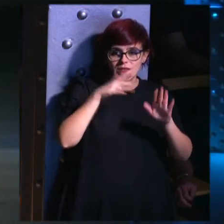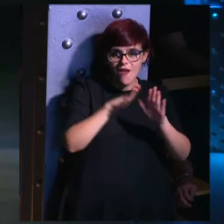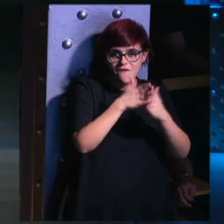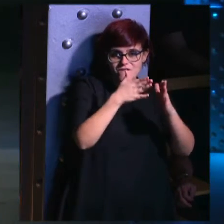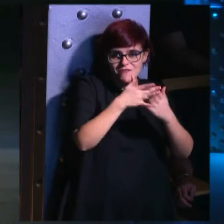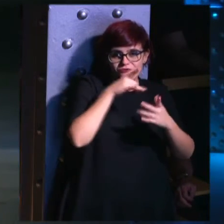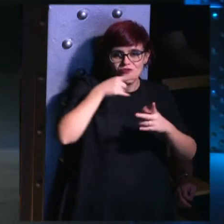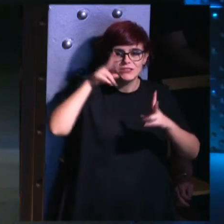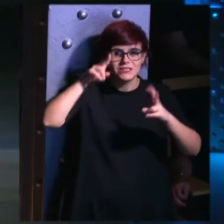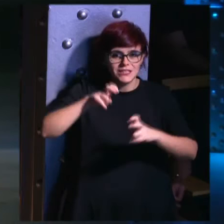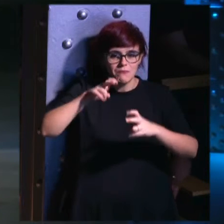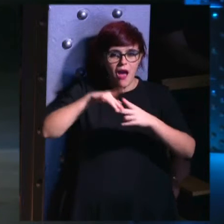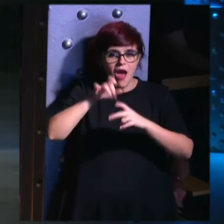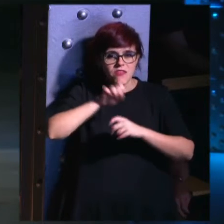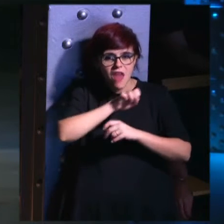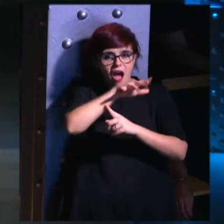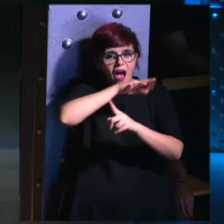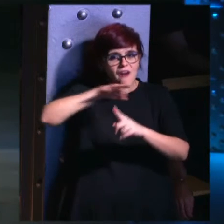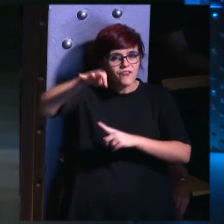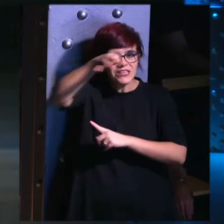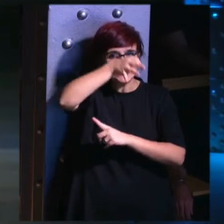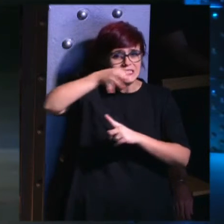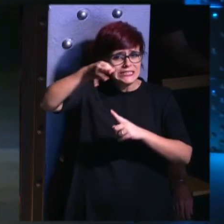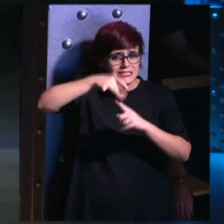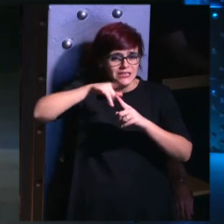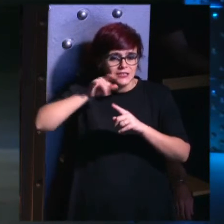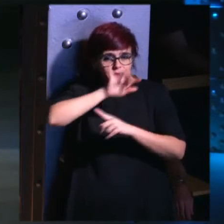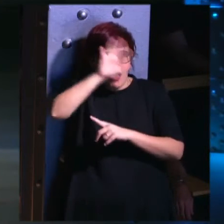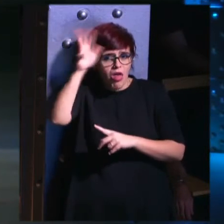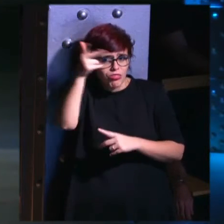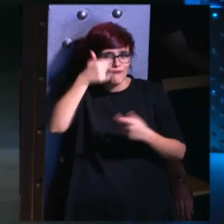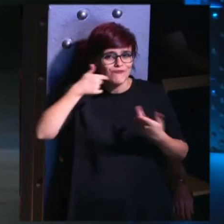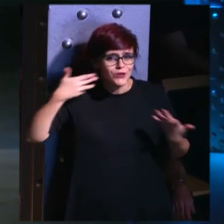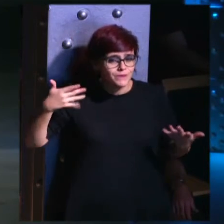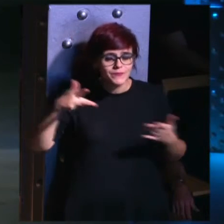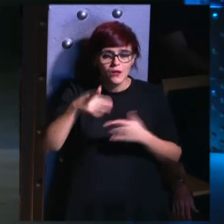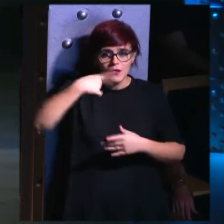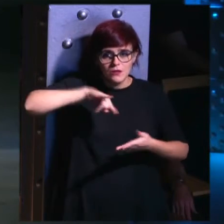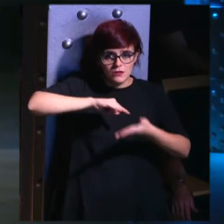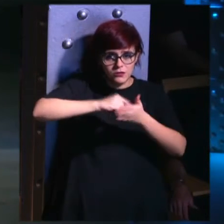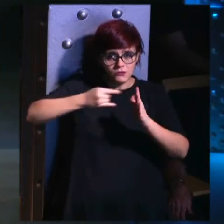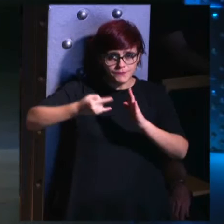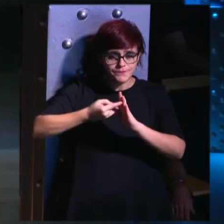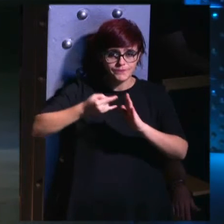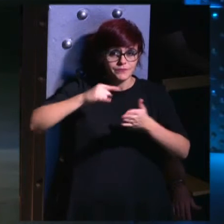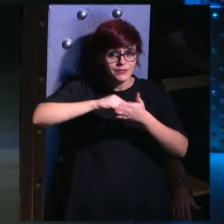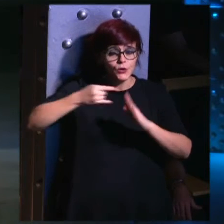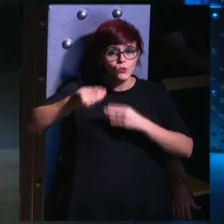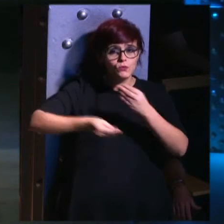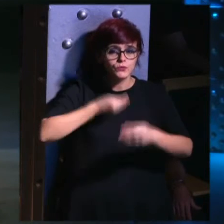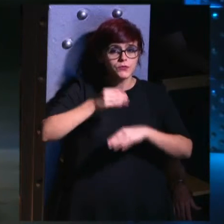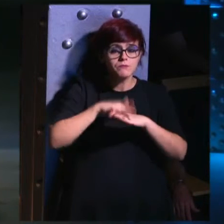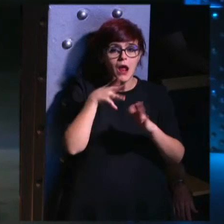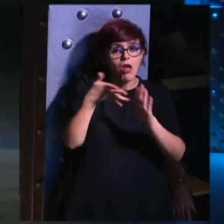etcétera, ¿no? Entonces, creo que es algo que hemos hecho a lo largo de toda nuestra historia, utilizar la tecnología para definir quiénes somos.